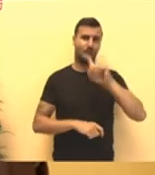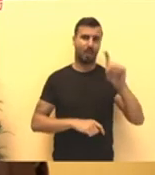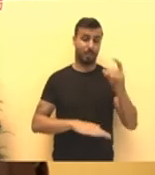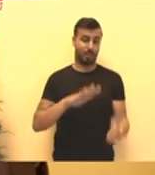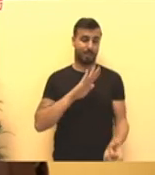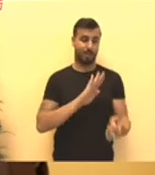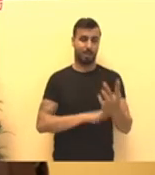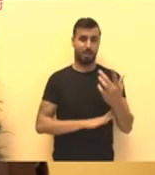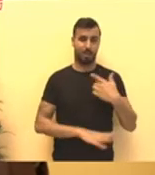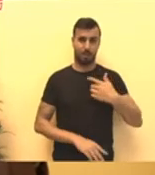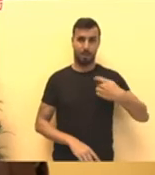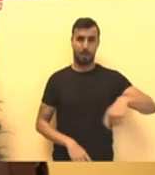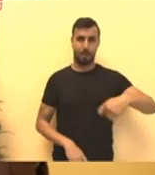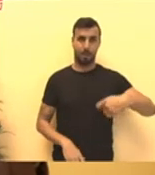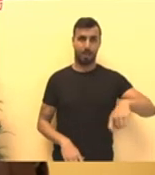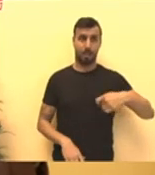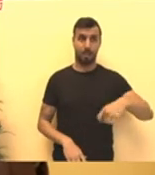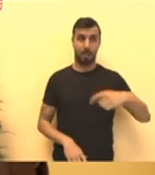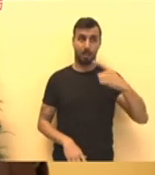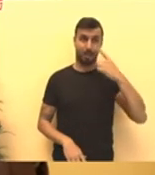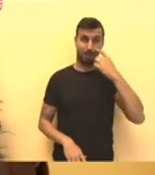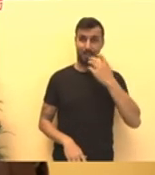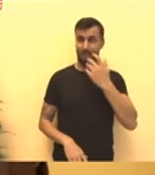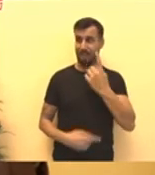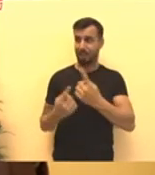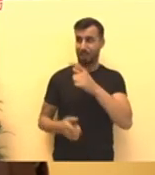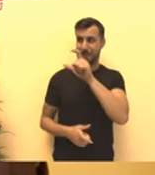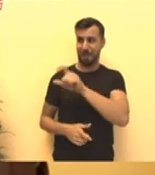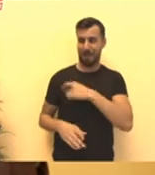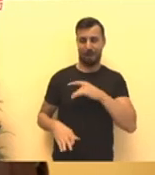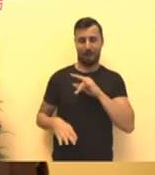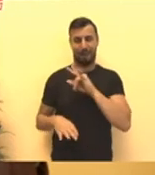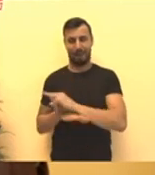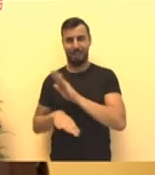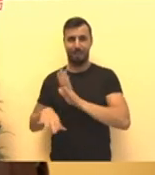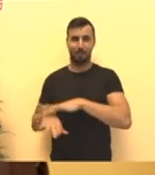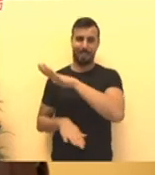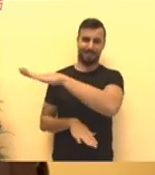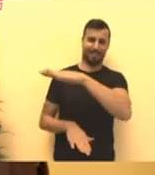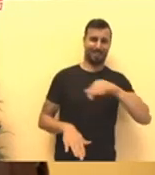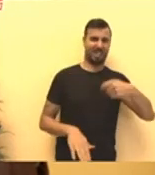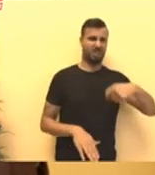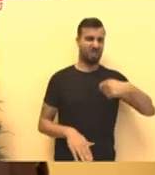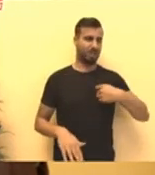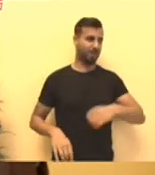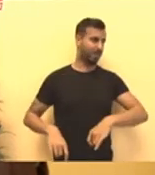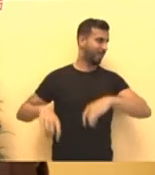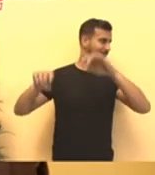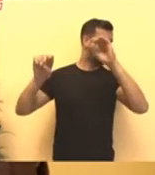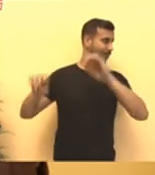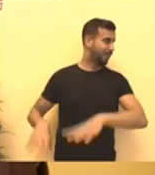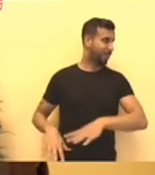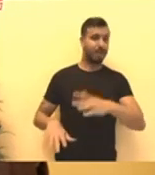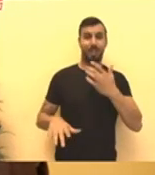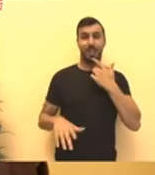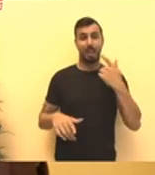siendo la presidenta. Yo estoy a ver si engaño a alguien para que coja la presidencia, no hay forma. Y no es lo mismo ser presidenta o ser